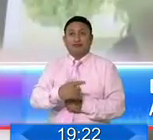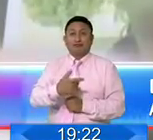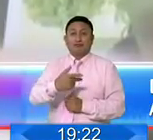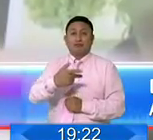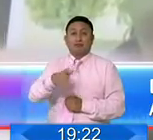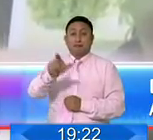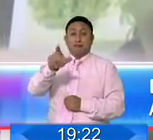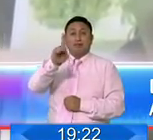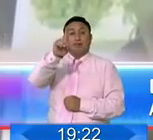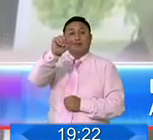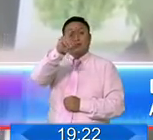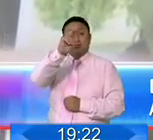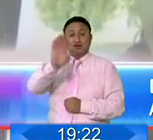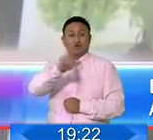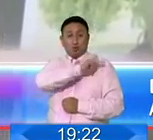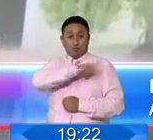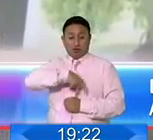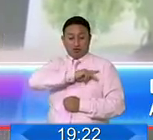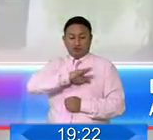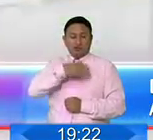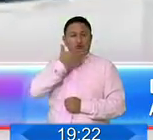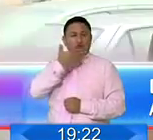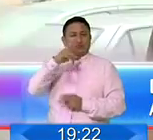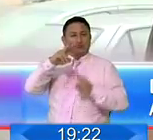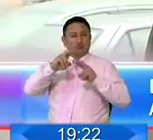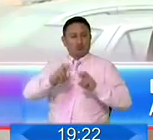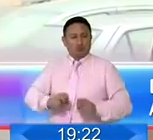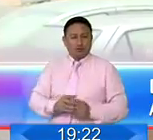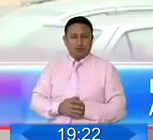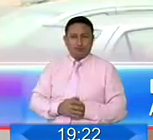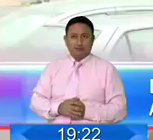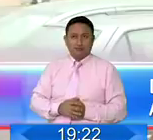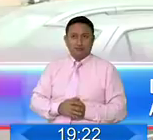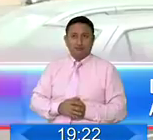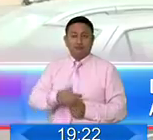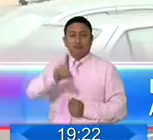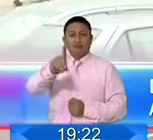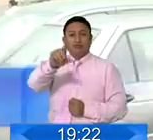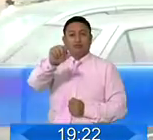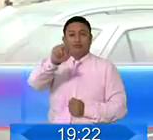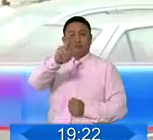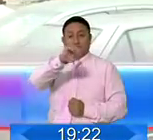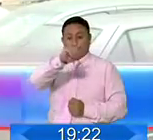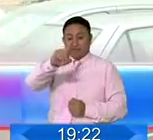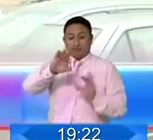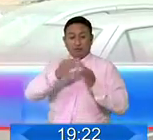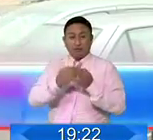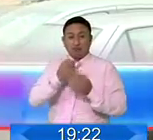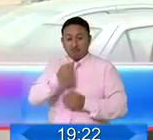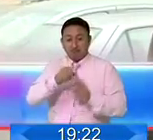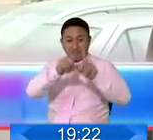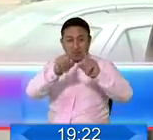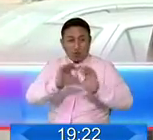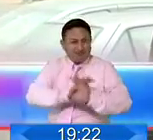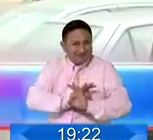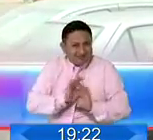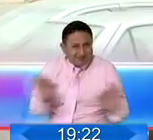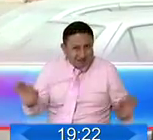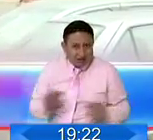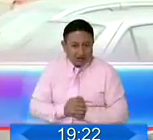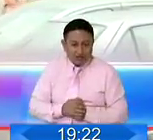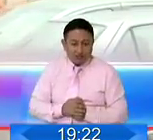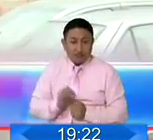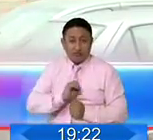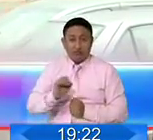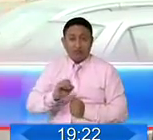de David, misma que se habría incluido en el proceso. Sin entrevistarlo a David, sin entrevistar a la familia, sin entrevistar al